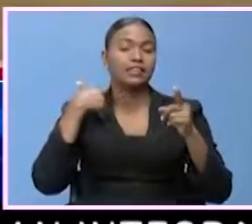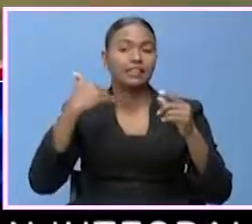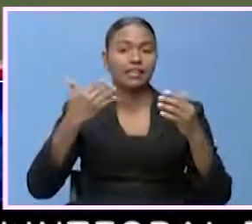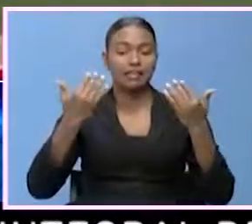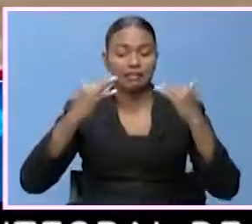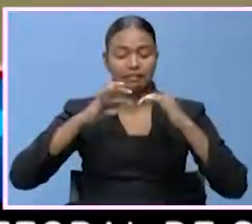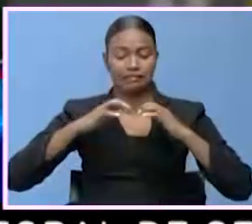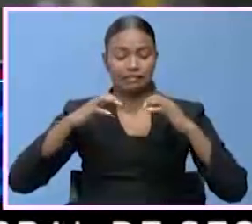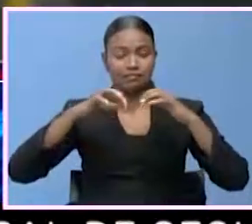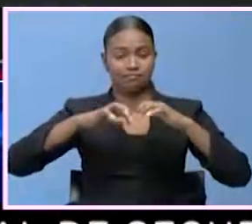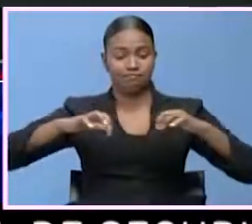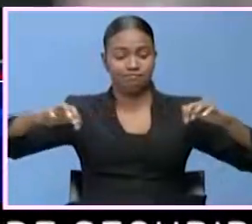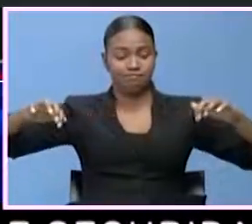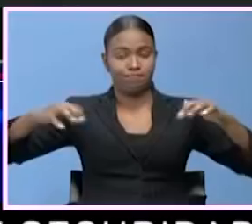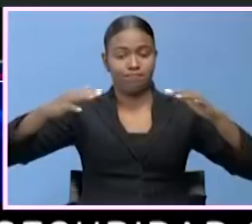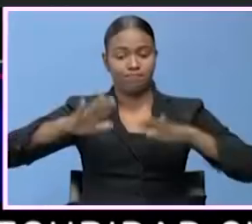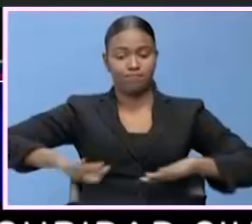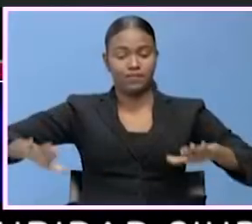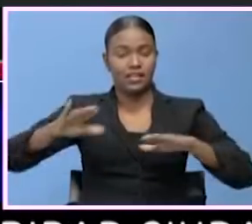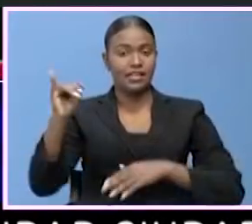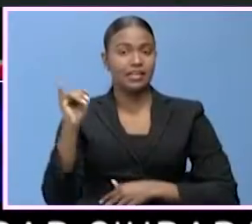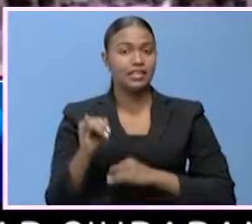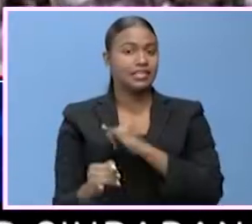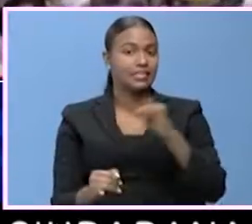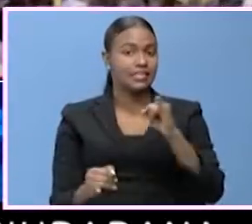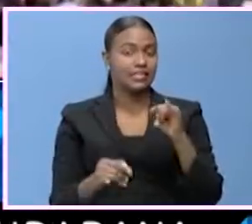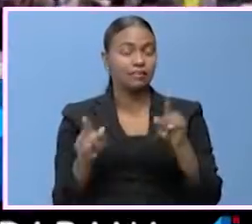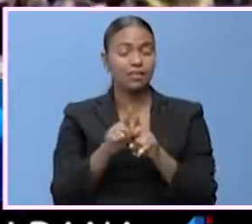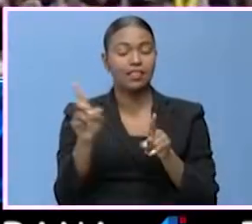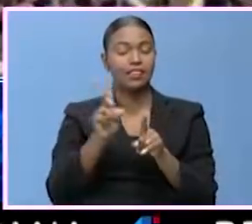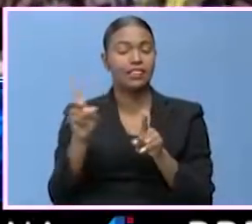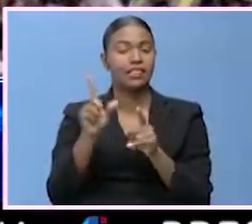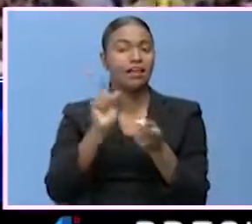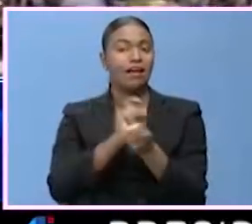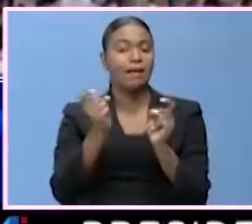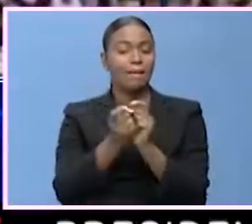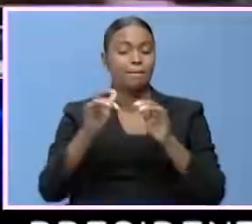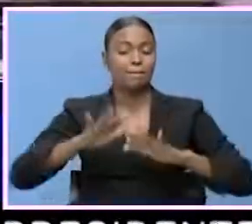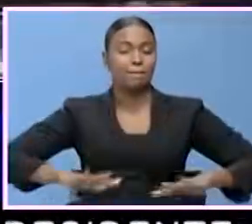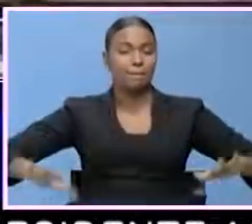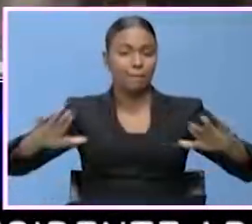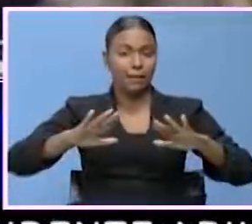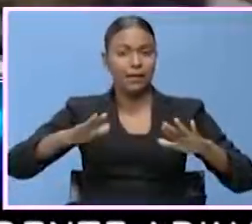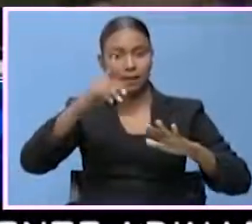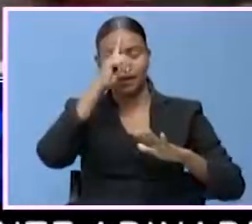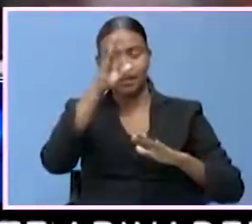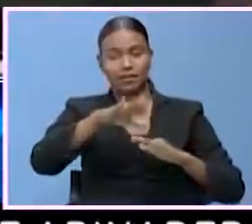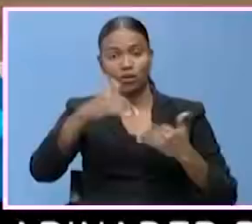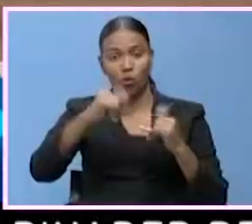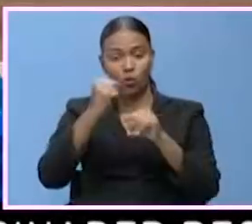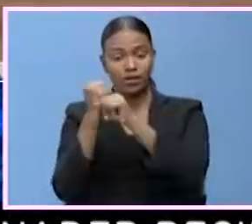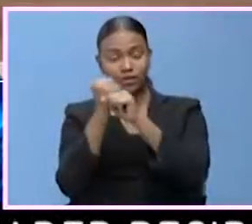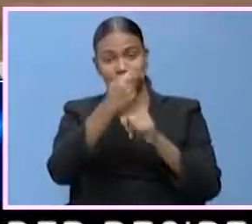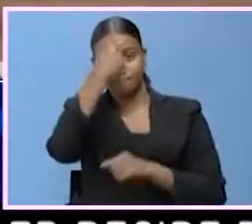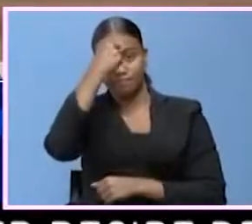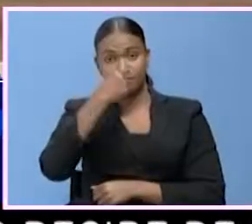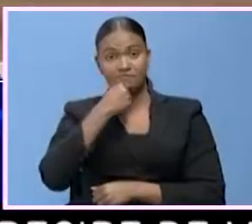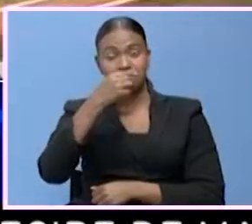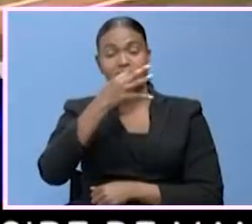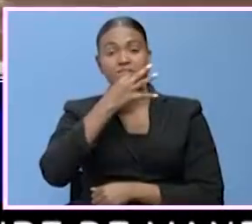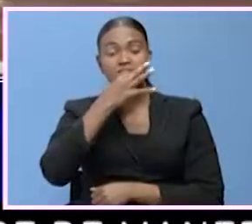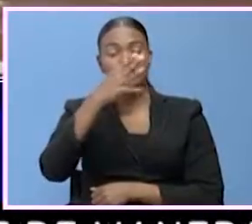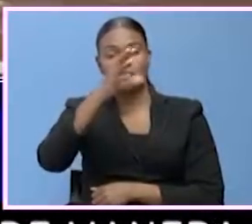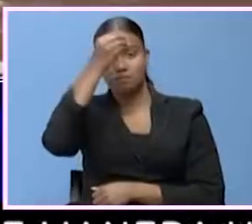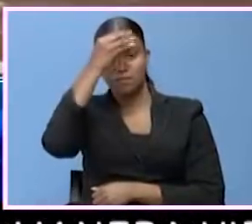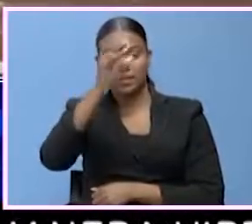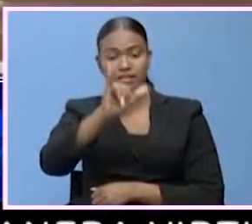los jardines, tanto en el jardín izquierdo como en el jardín derecho del estadio Quisqueya, y prácticamente ya está